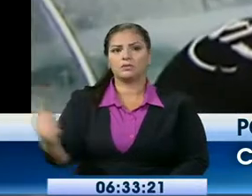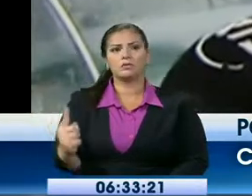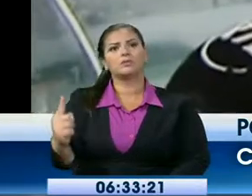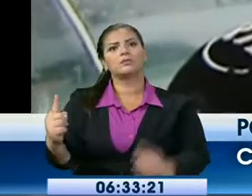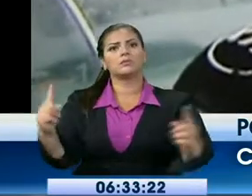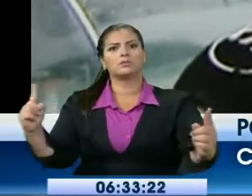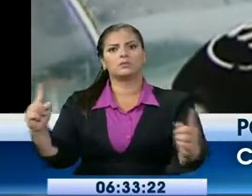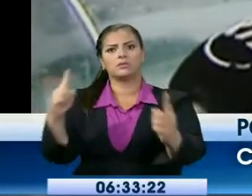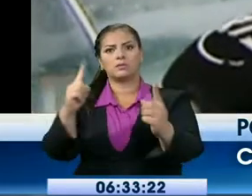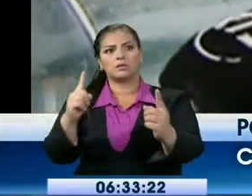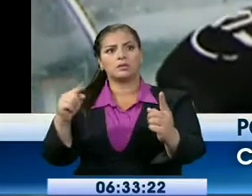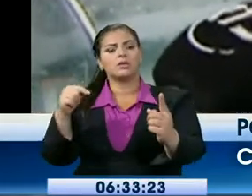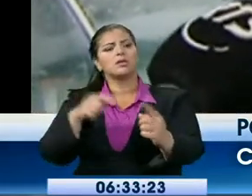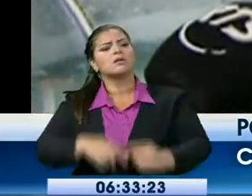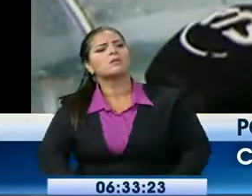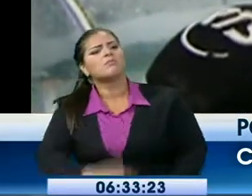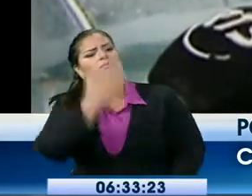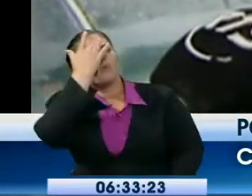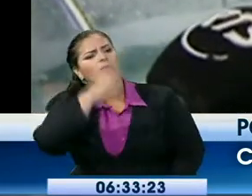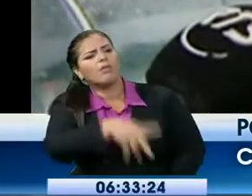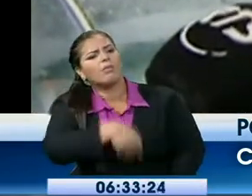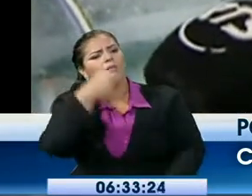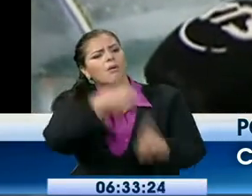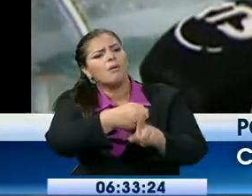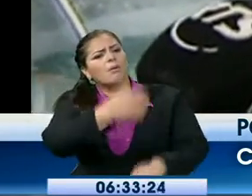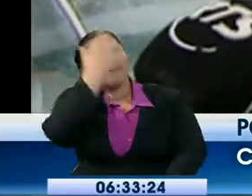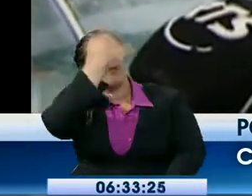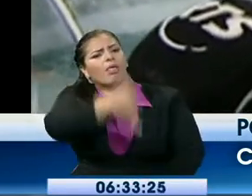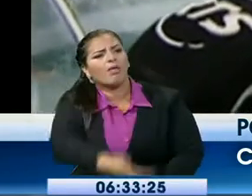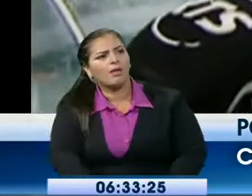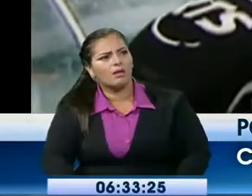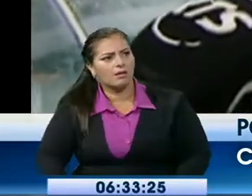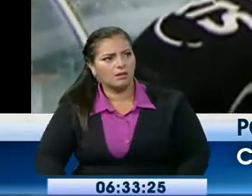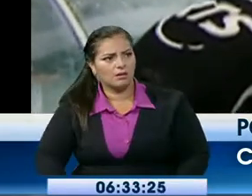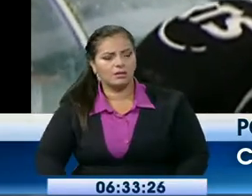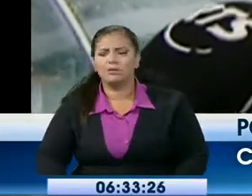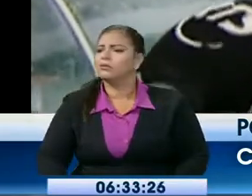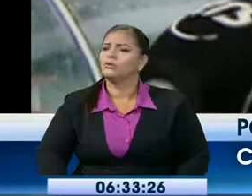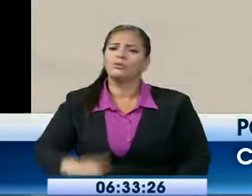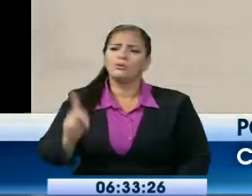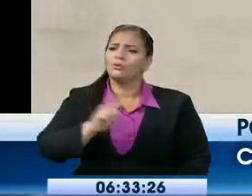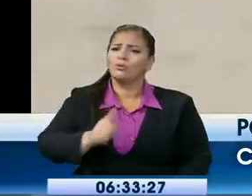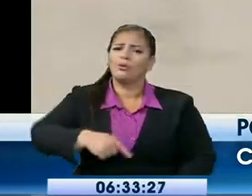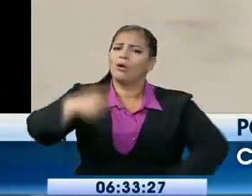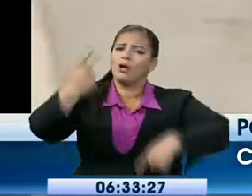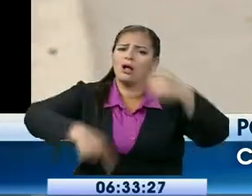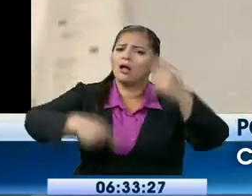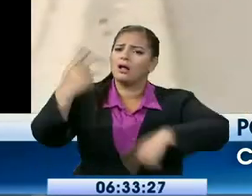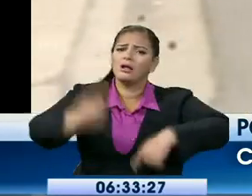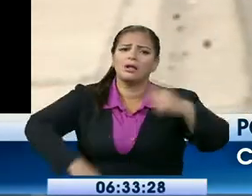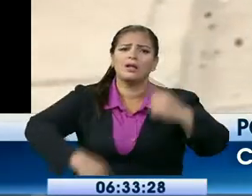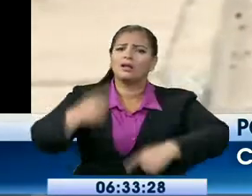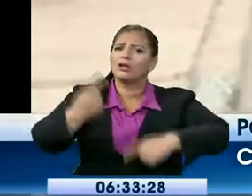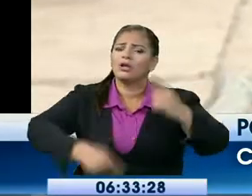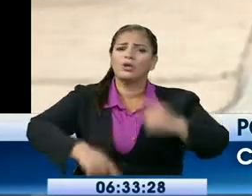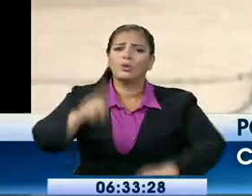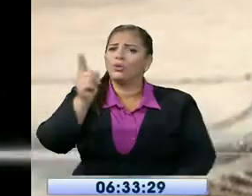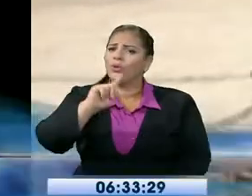¿Por qué estás discutiendo con mi mami? Cuando mi hijo no estaba discutiendo, mi hijo le estaba diciendo, comadre, yo no tengo nada que hacer con el